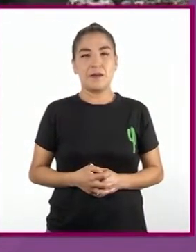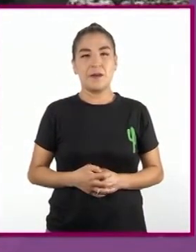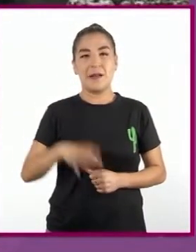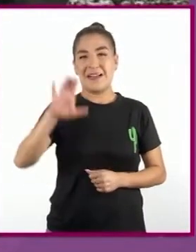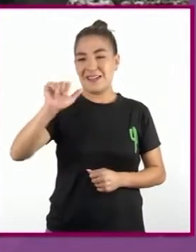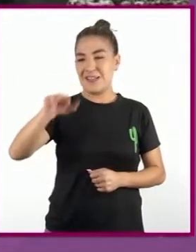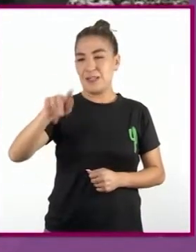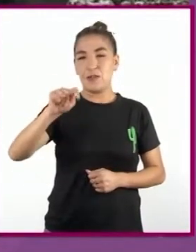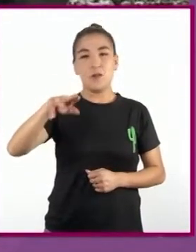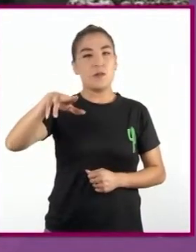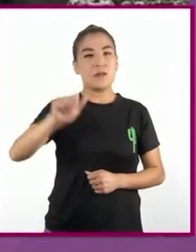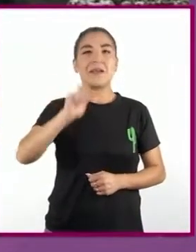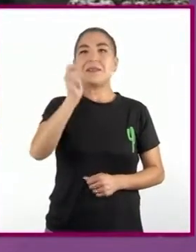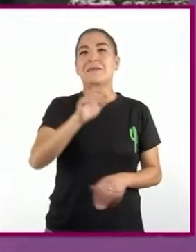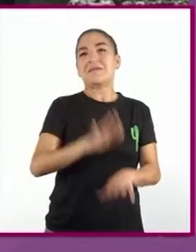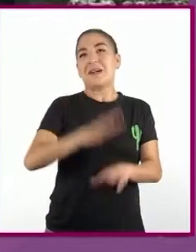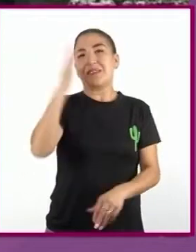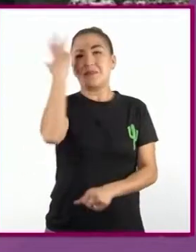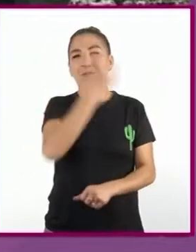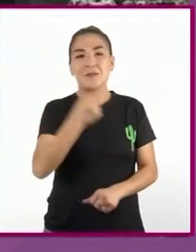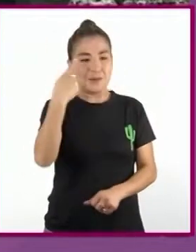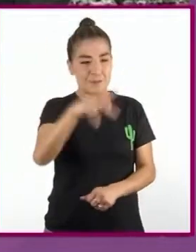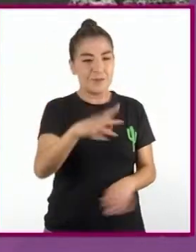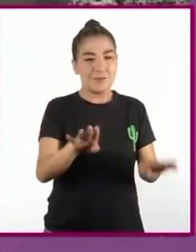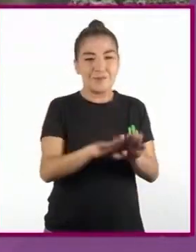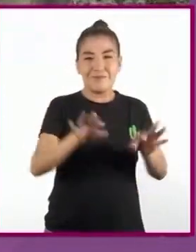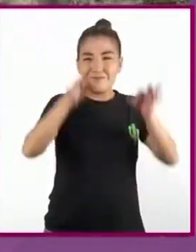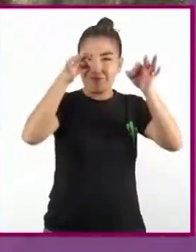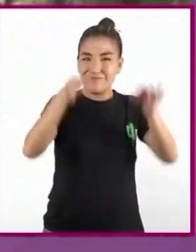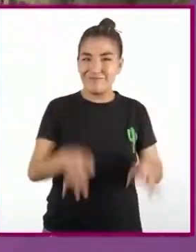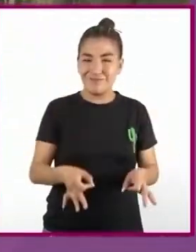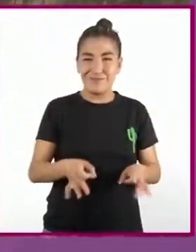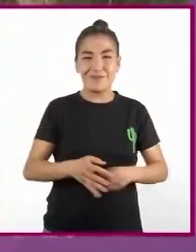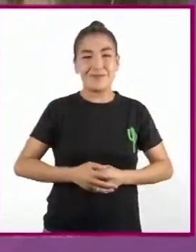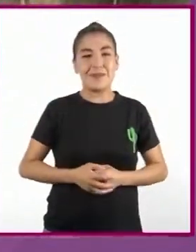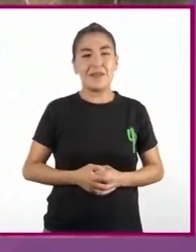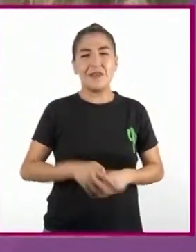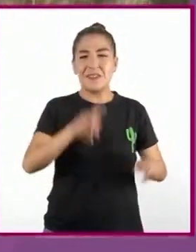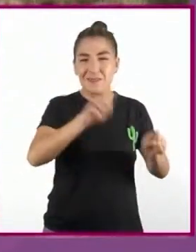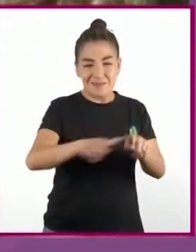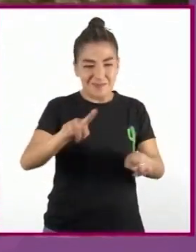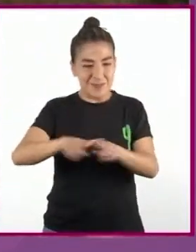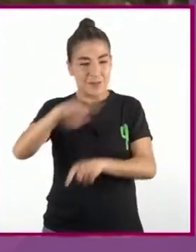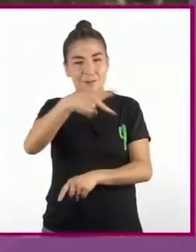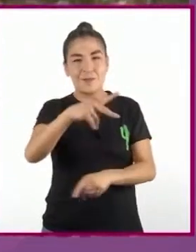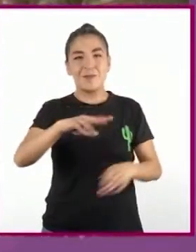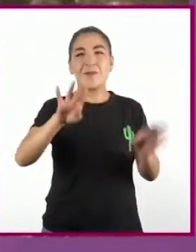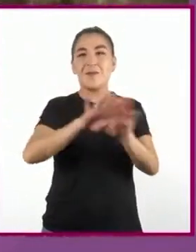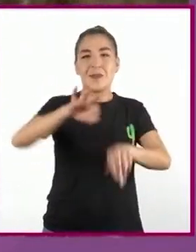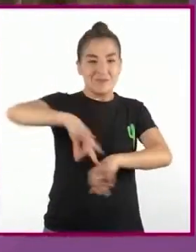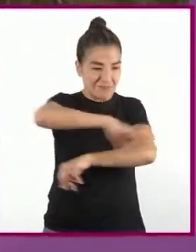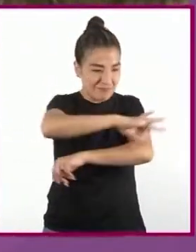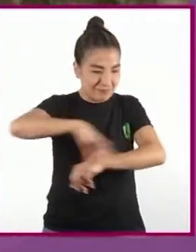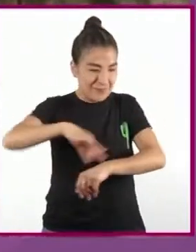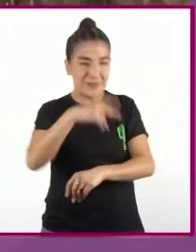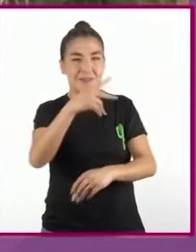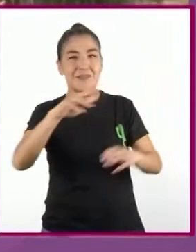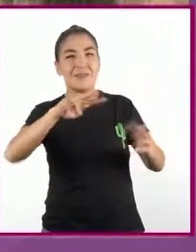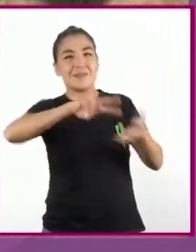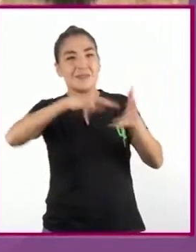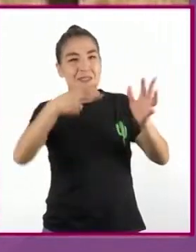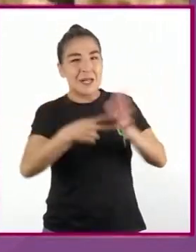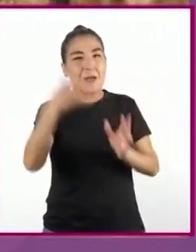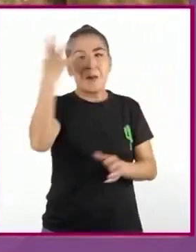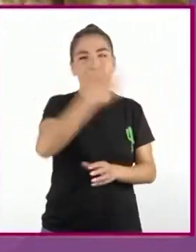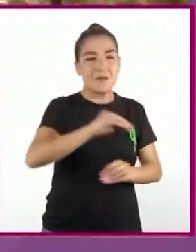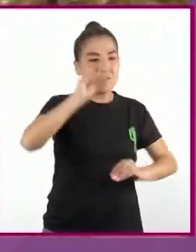Cantona es enigmática tanto en su identidad como en su legado. Las particularidades arquitectónicas de esta ciudad nos hablan de un modelo